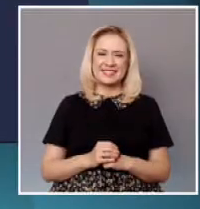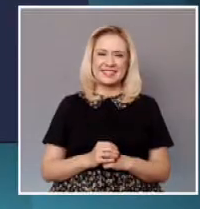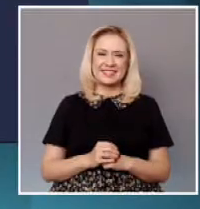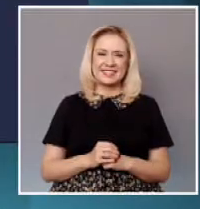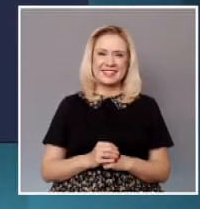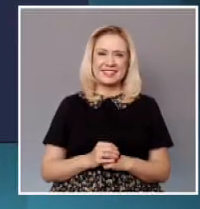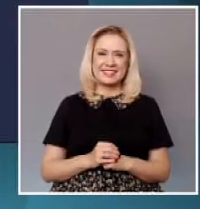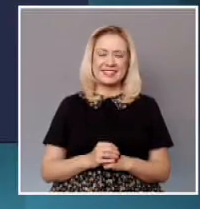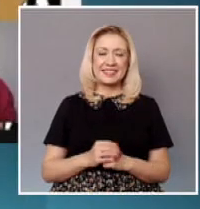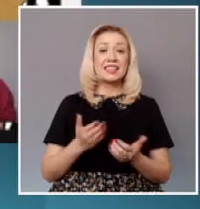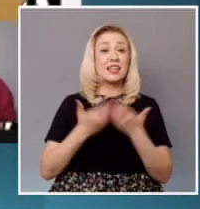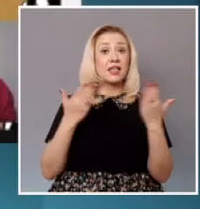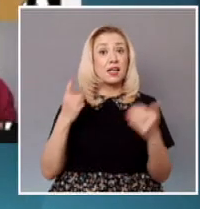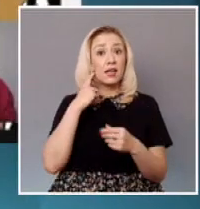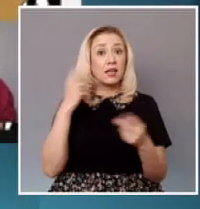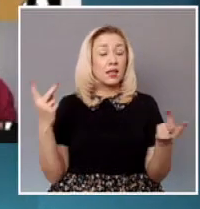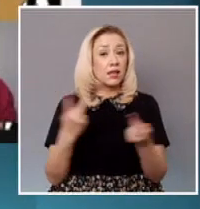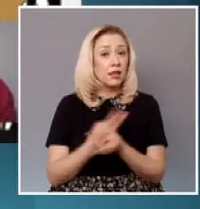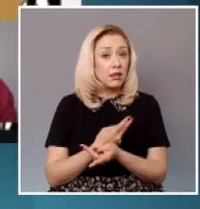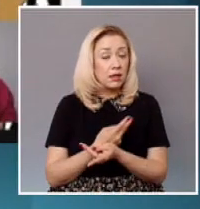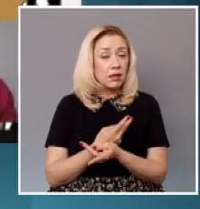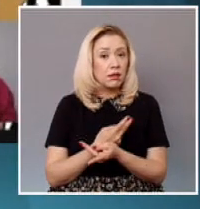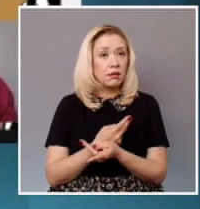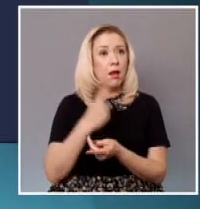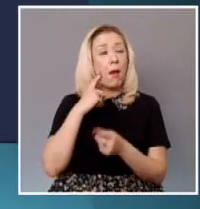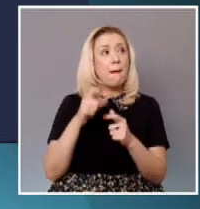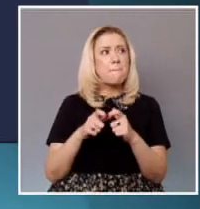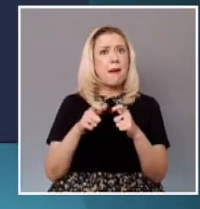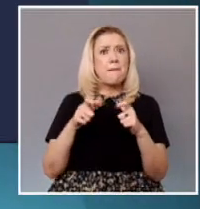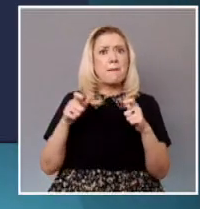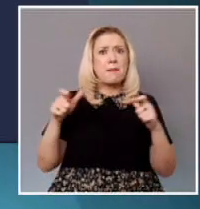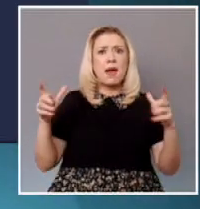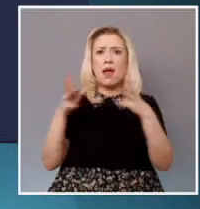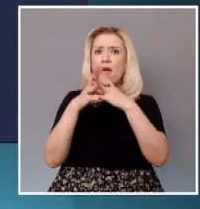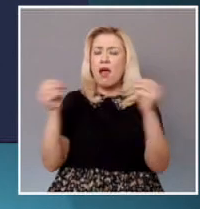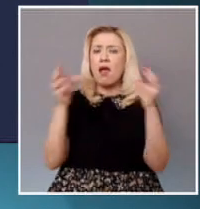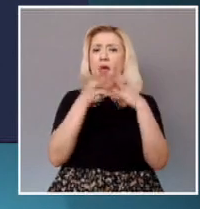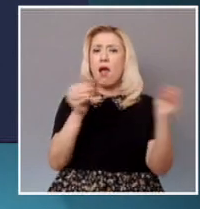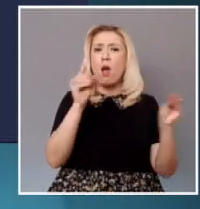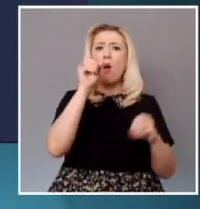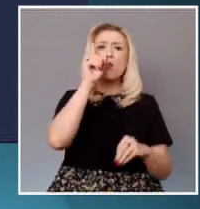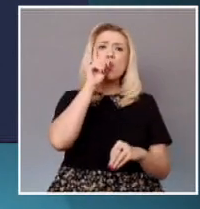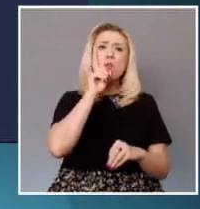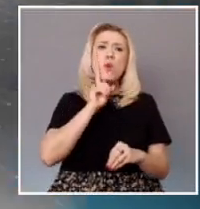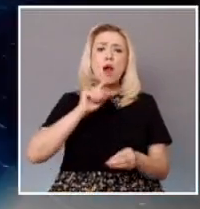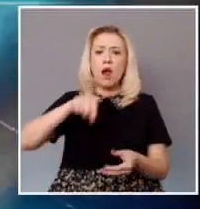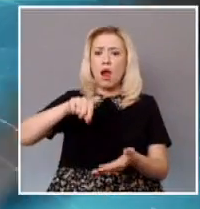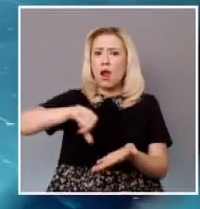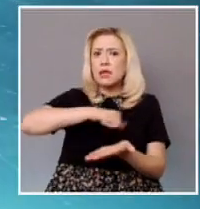Al regresar, aumenta la desaparición de mujeres en el centro del país.